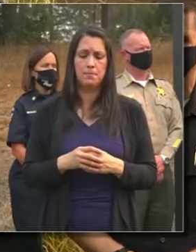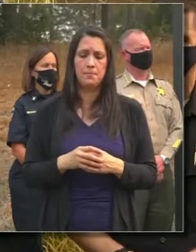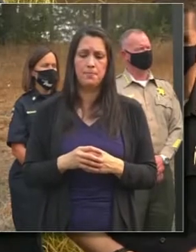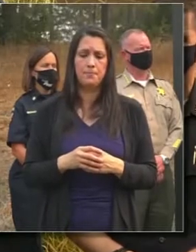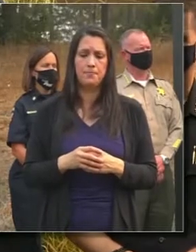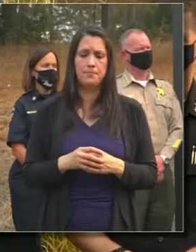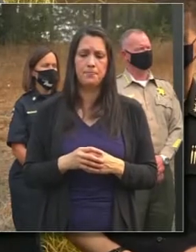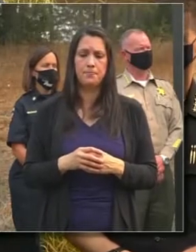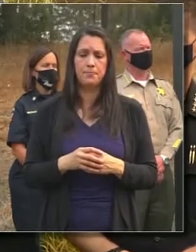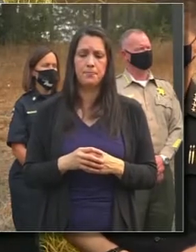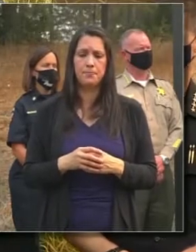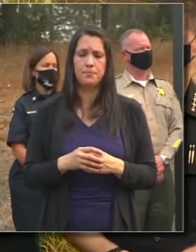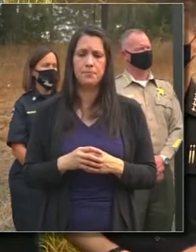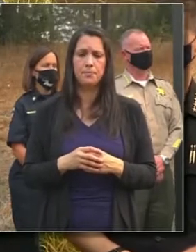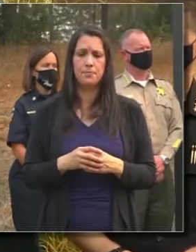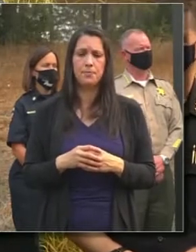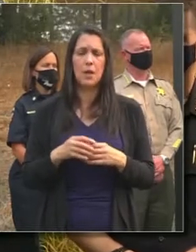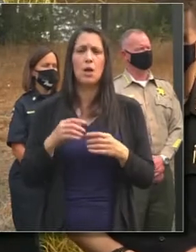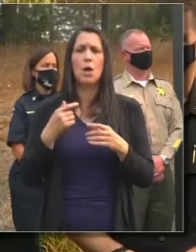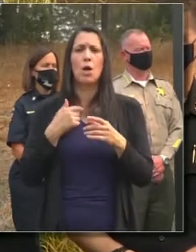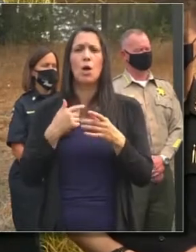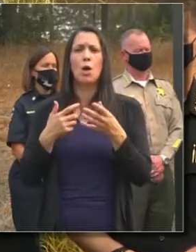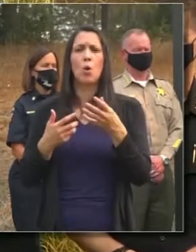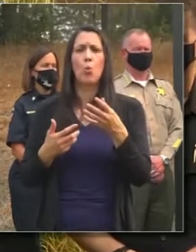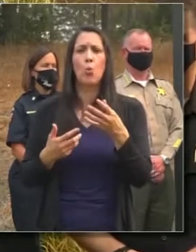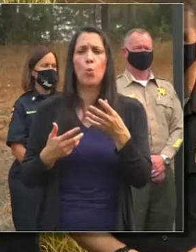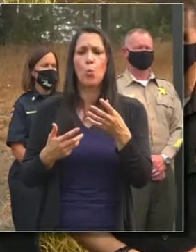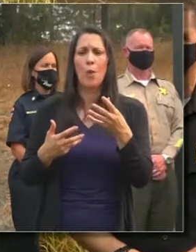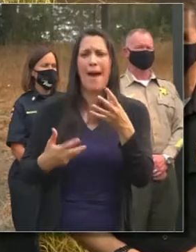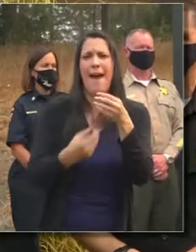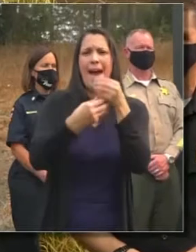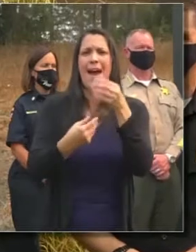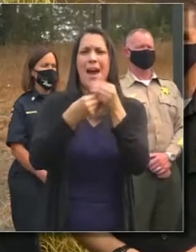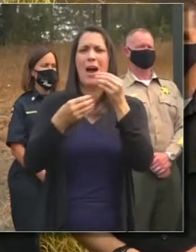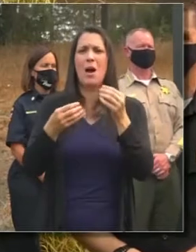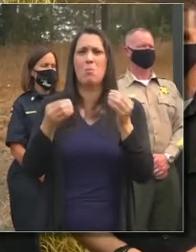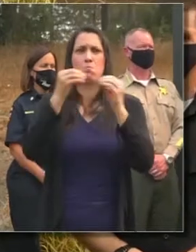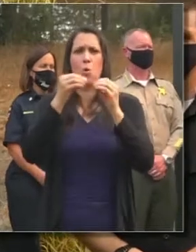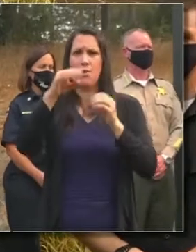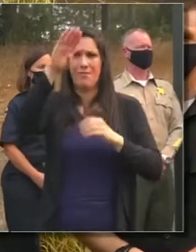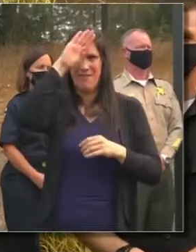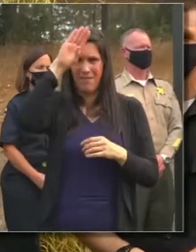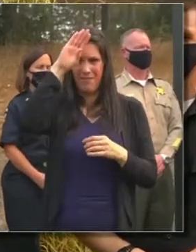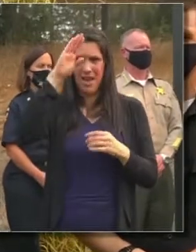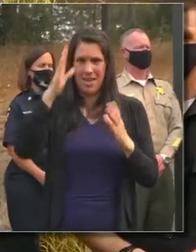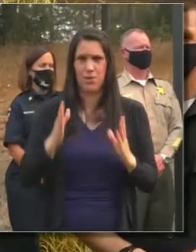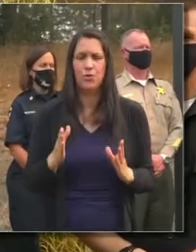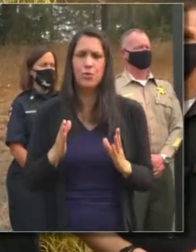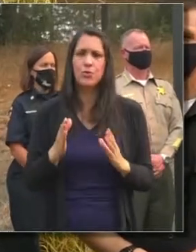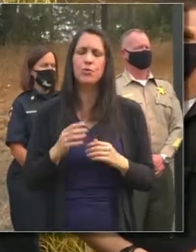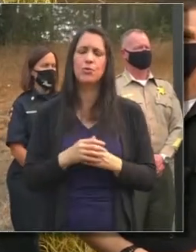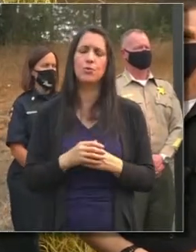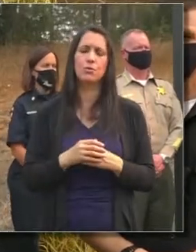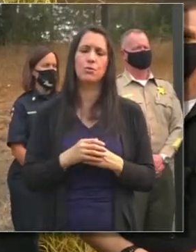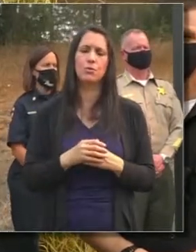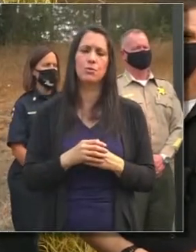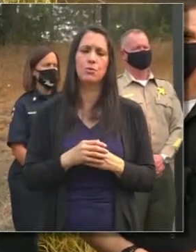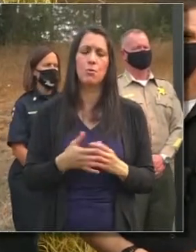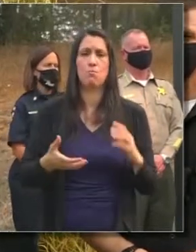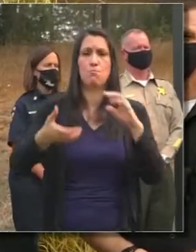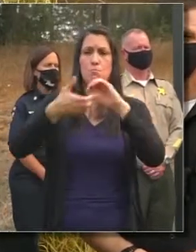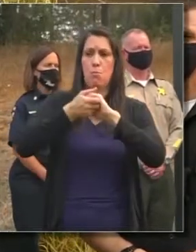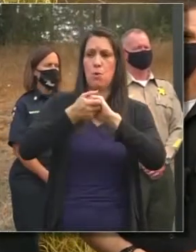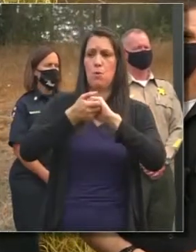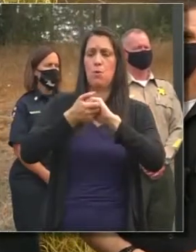seguimos añadiendo al número de bomberos también a través de nuestro